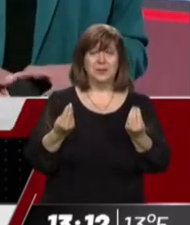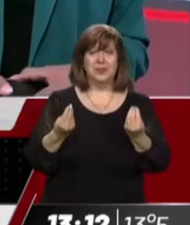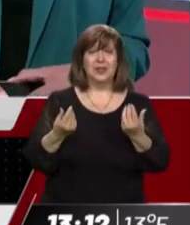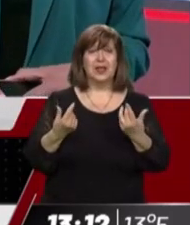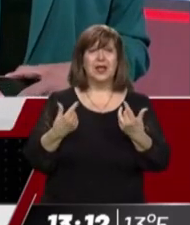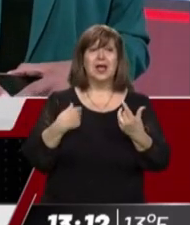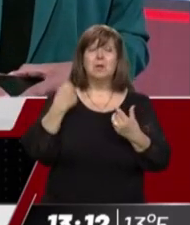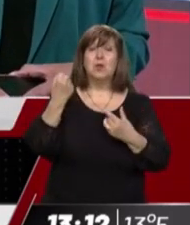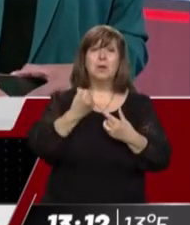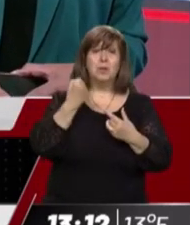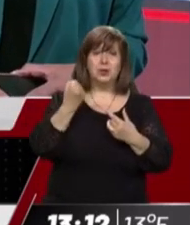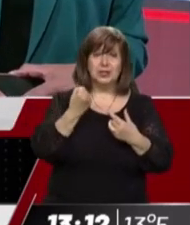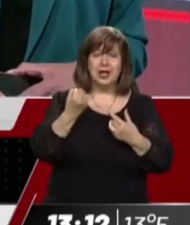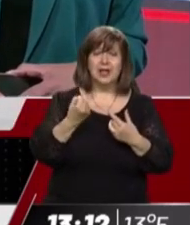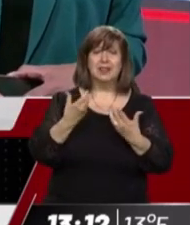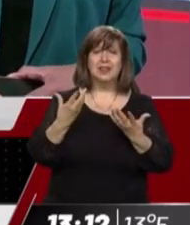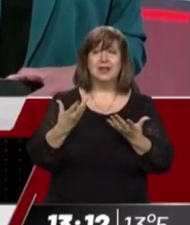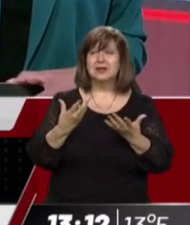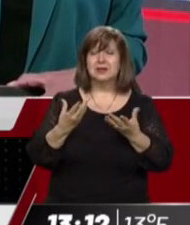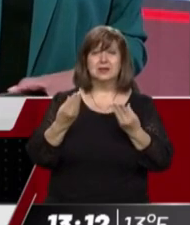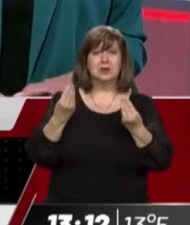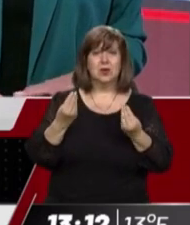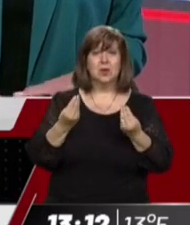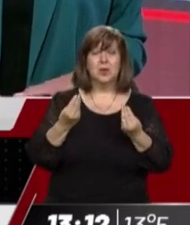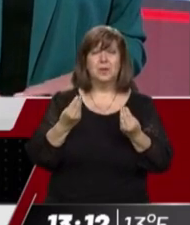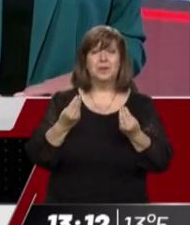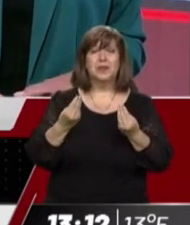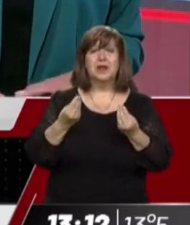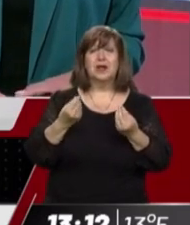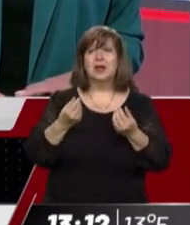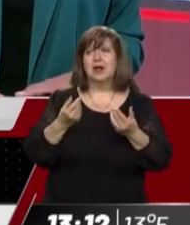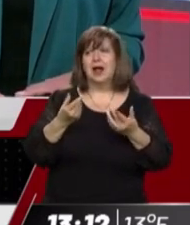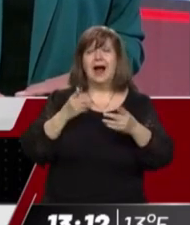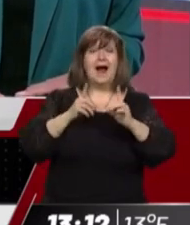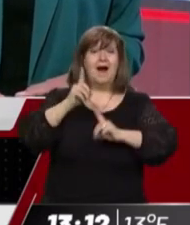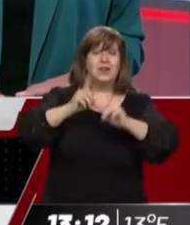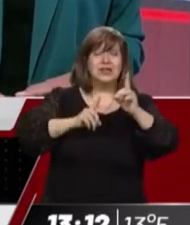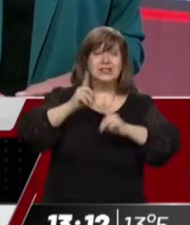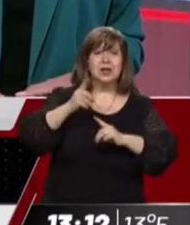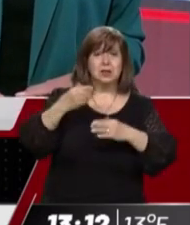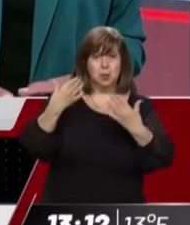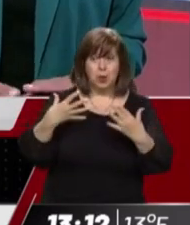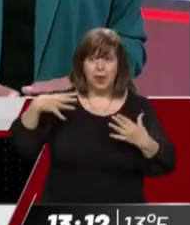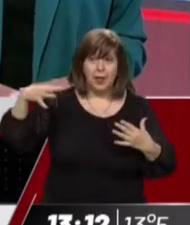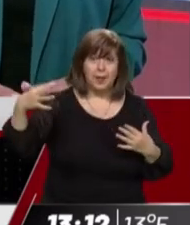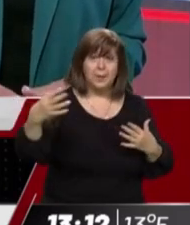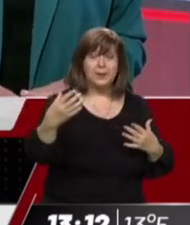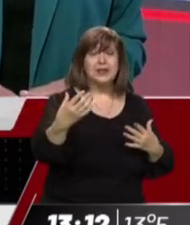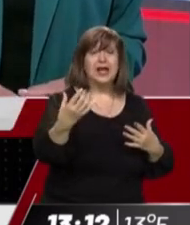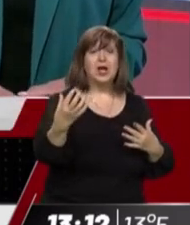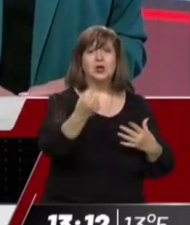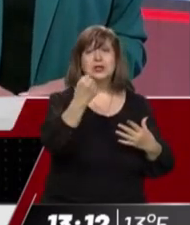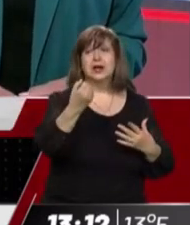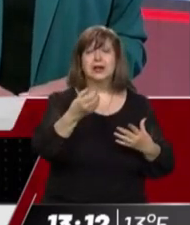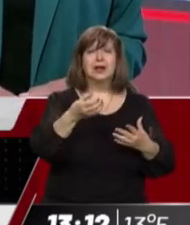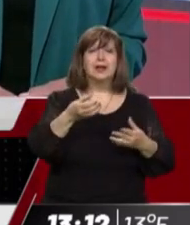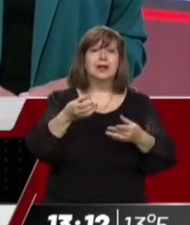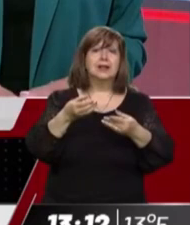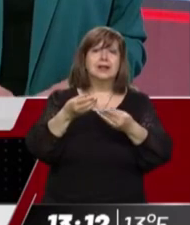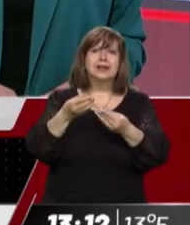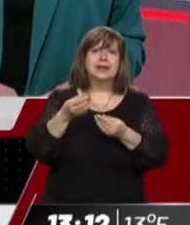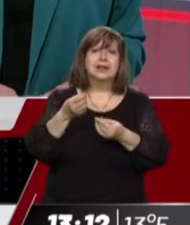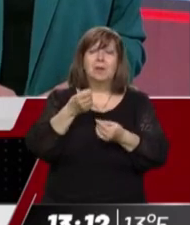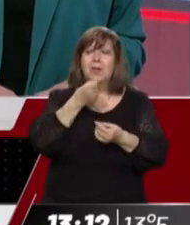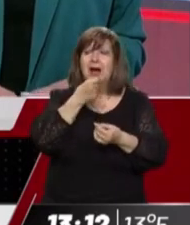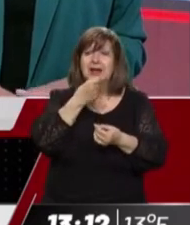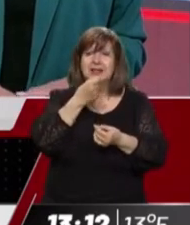la accesibilidad a las sustancias también está en estos momentos siendo muy sencilla